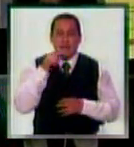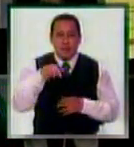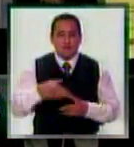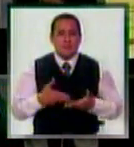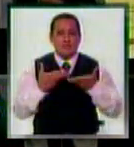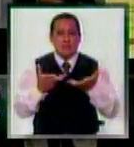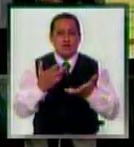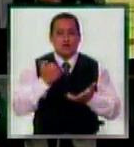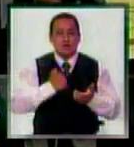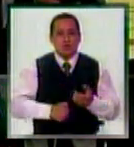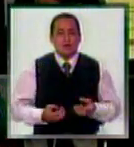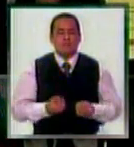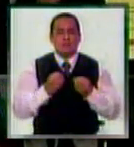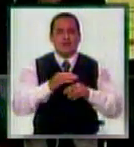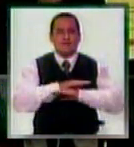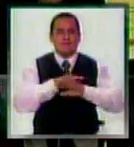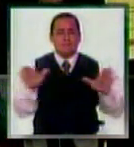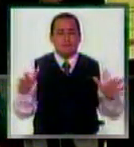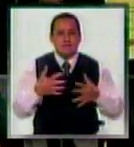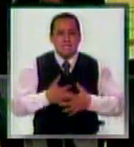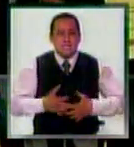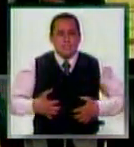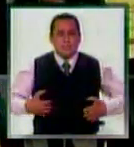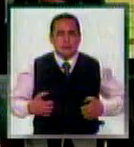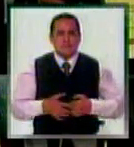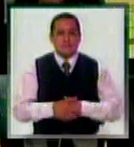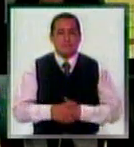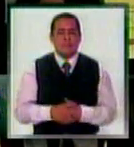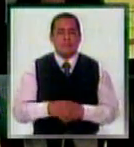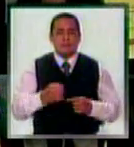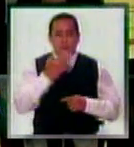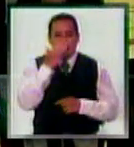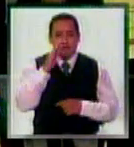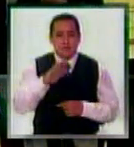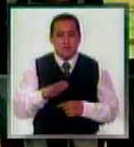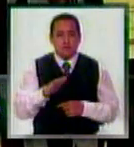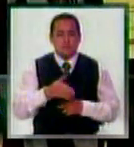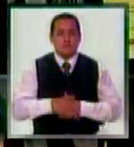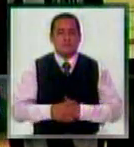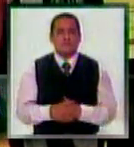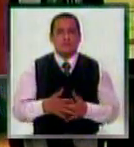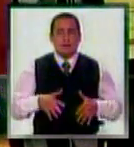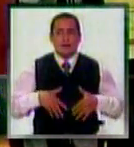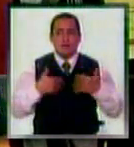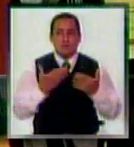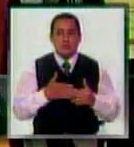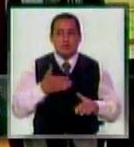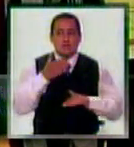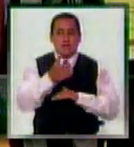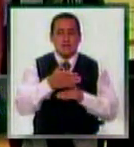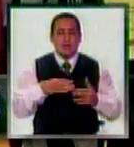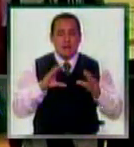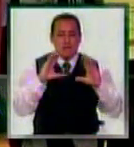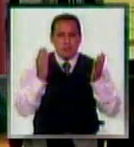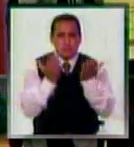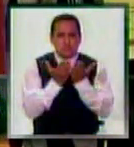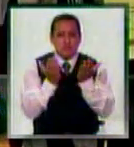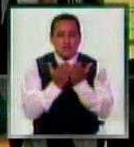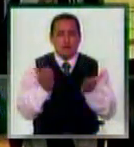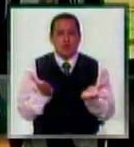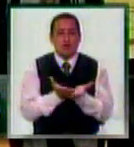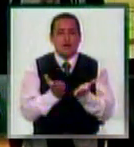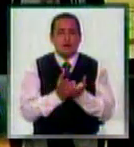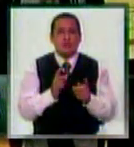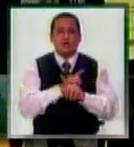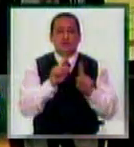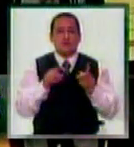darle a nuestros hijos para vencer la desnutrición. Entonces, el niñito va a poder ir a la clase, al colegio,